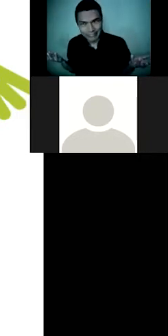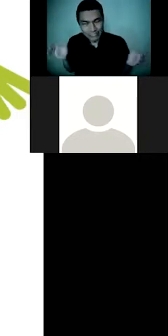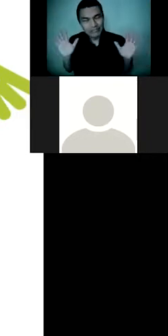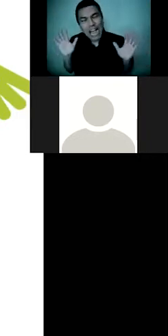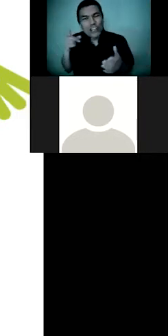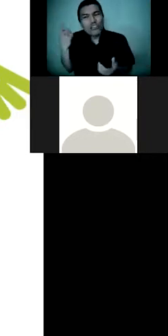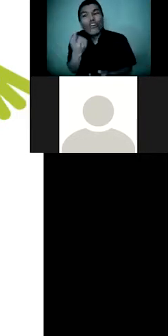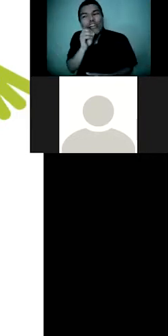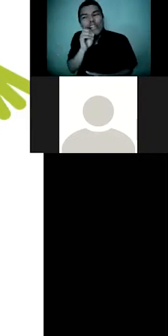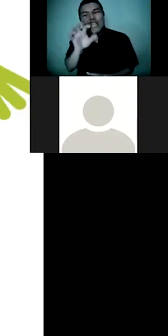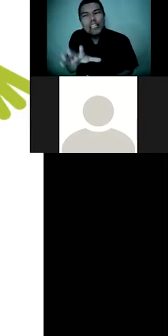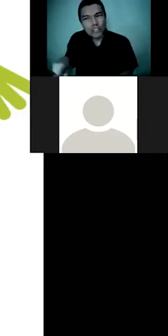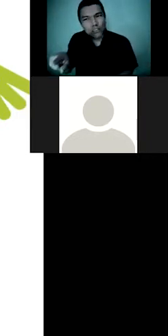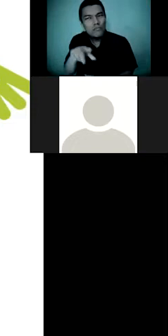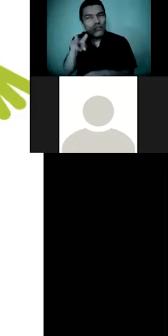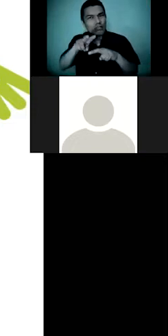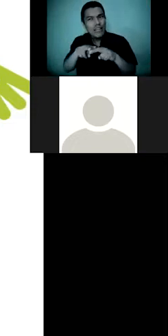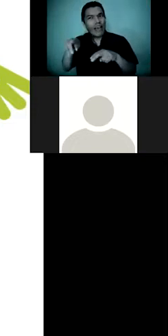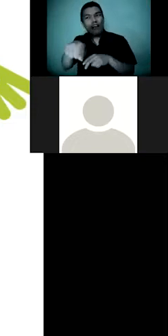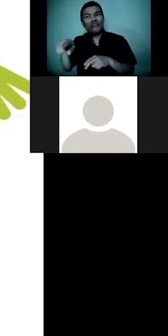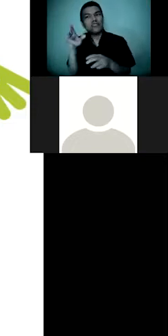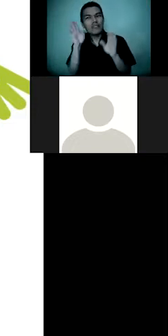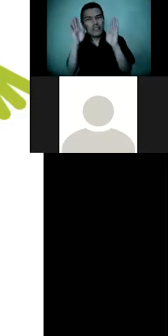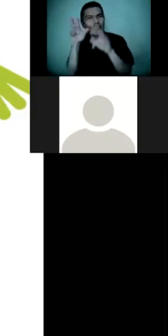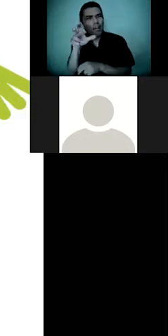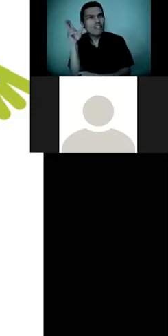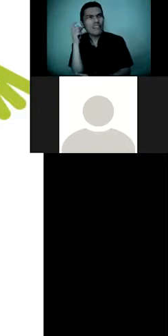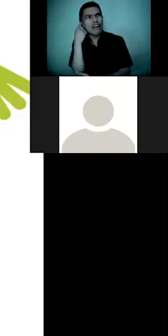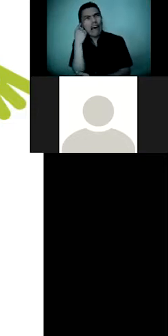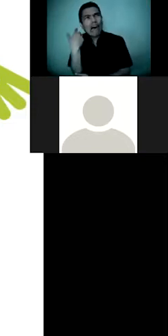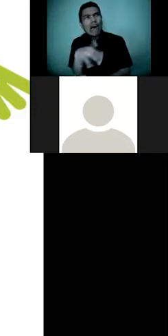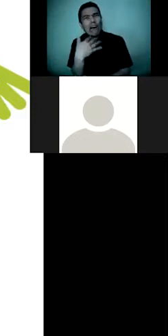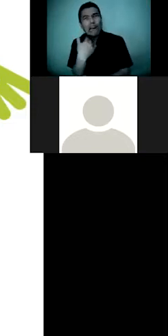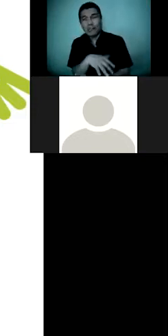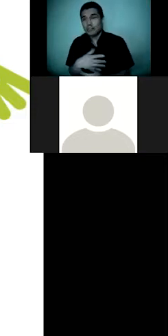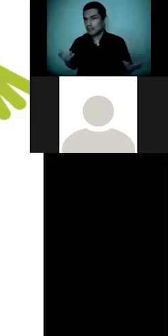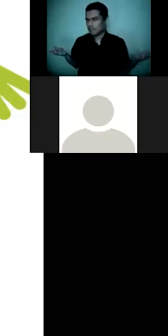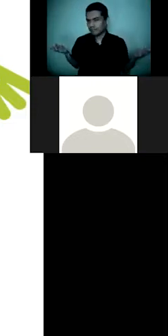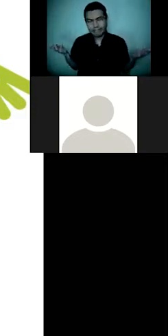porque tiene el aparato en la cabeza.